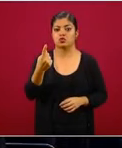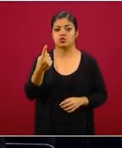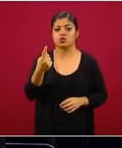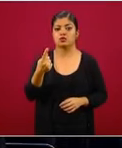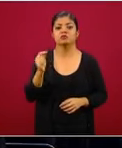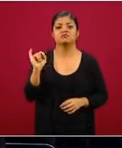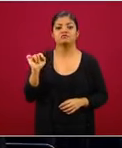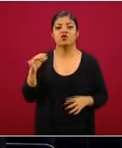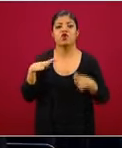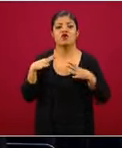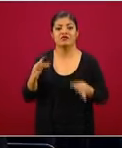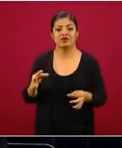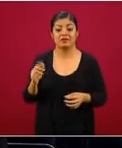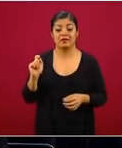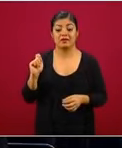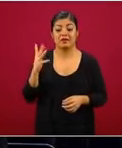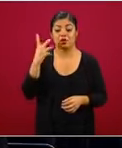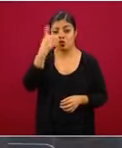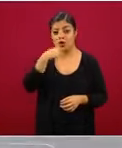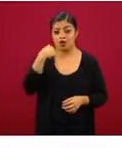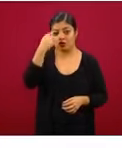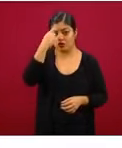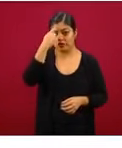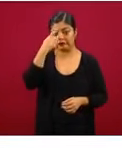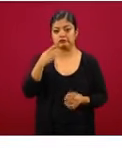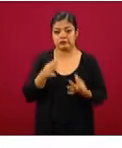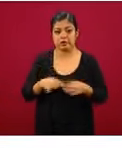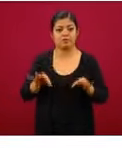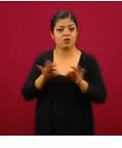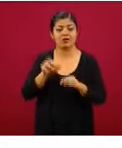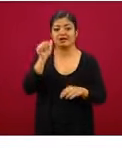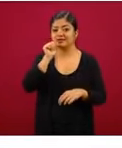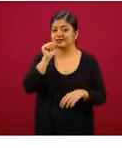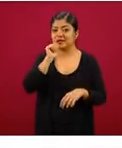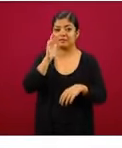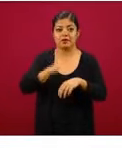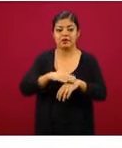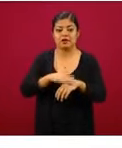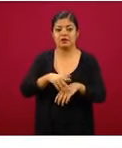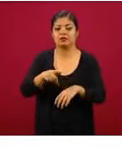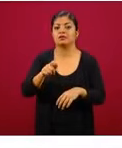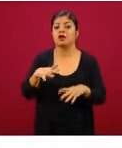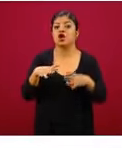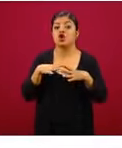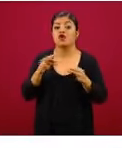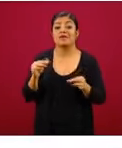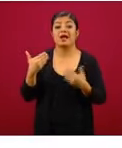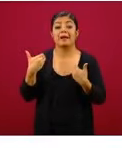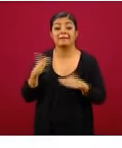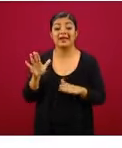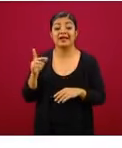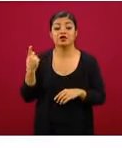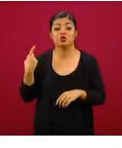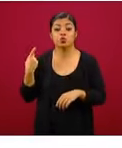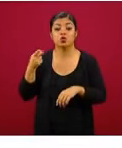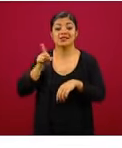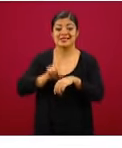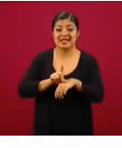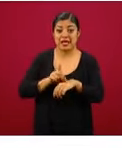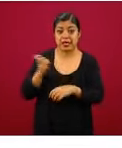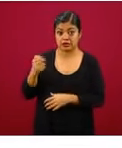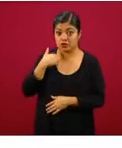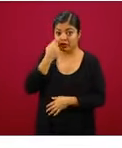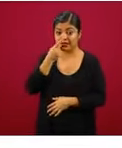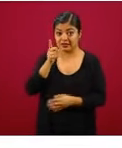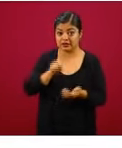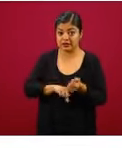se confirmaron en las últimas 24 horas. Importante siempre mencionar que se confirmaron en las últimas 24 horas no quiere decir